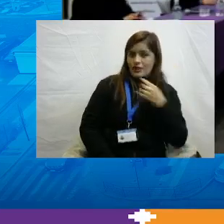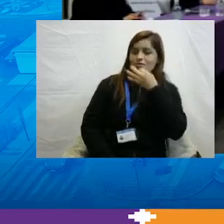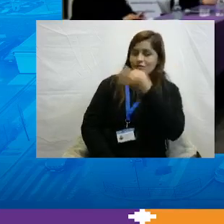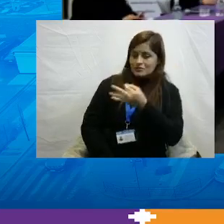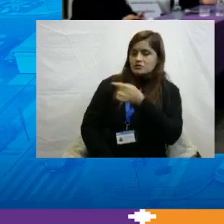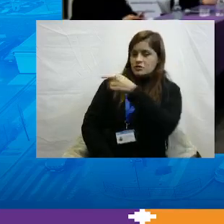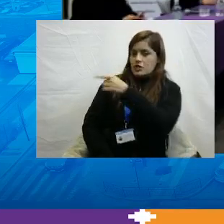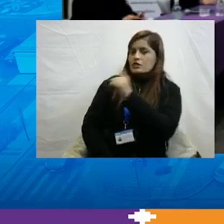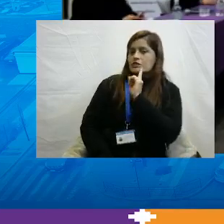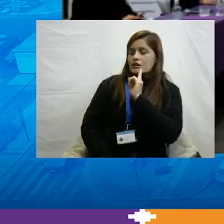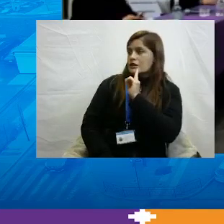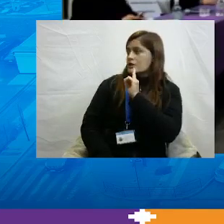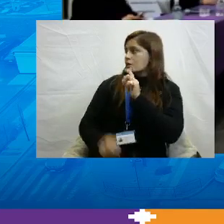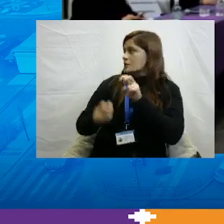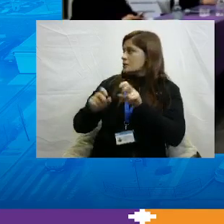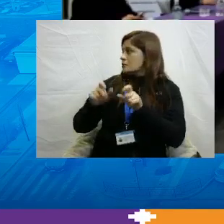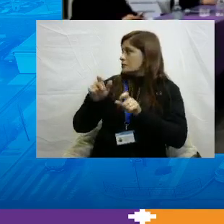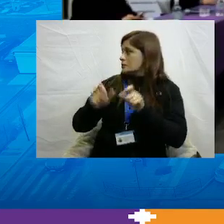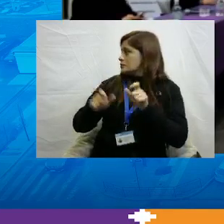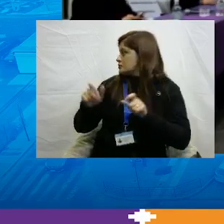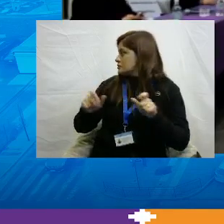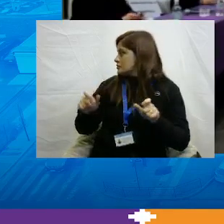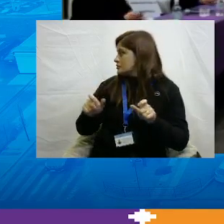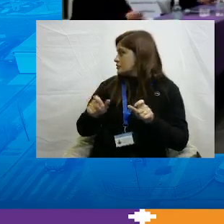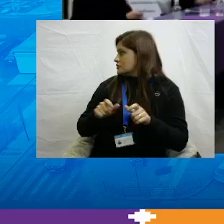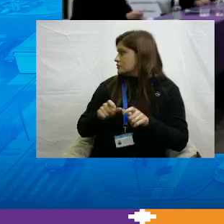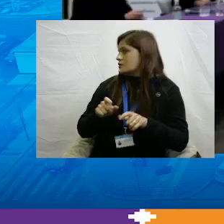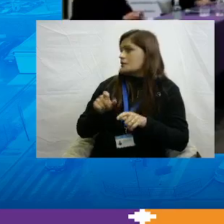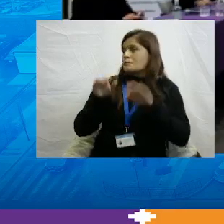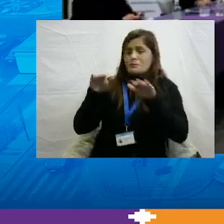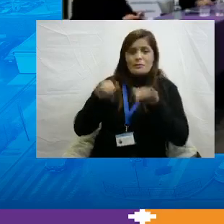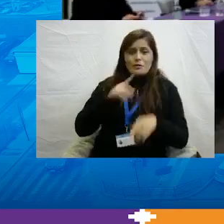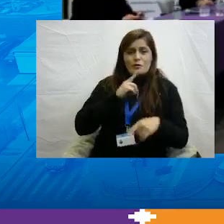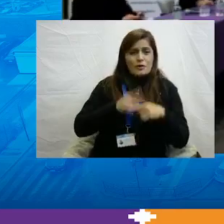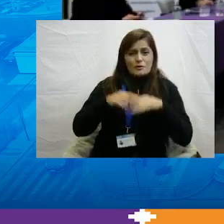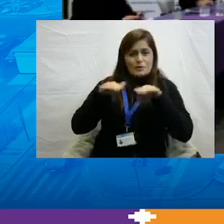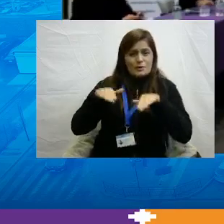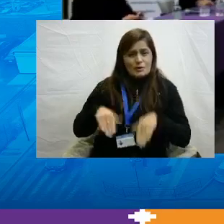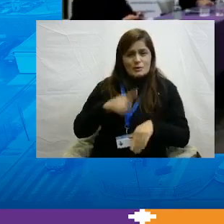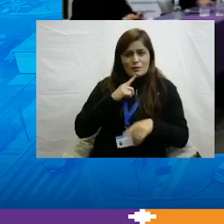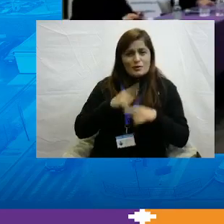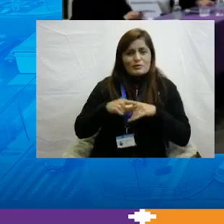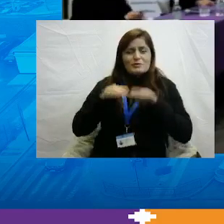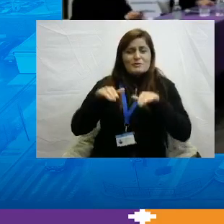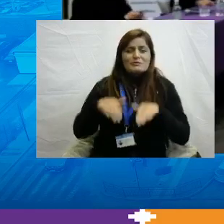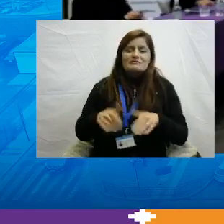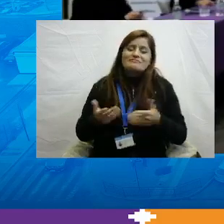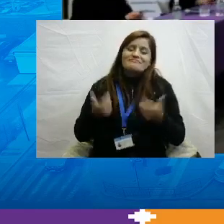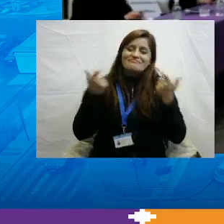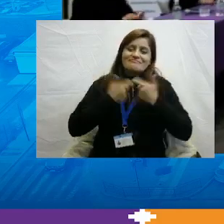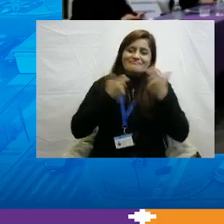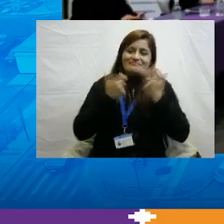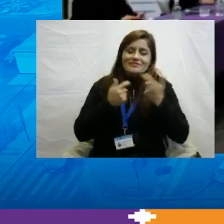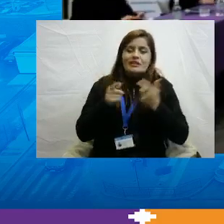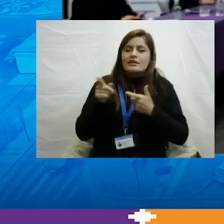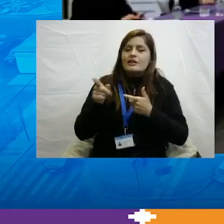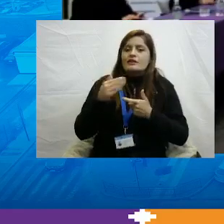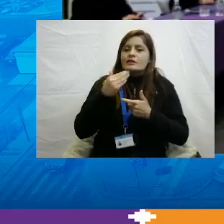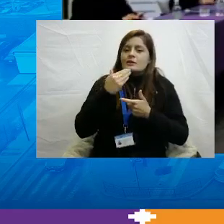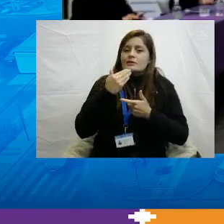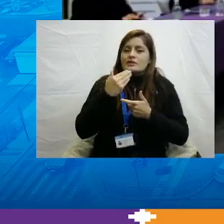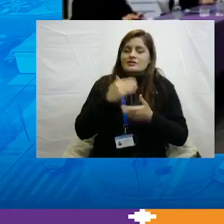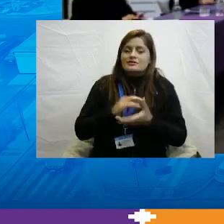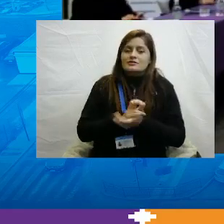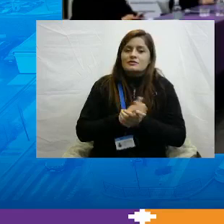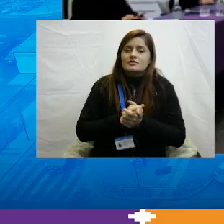Muñoz, así que demasiado ahí el tocayo, para que pueda tomar este caso también.